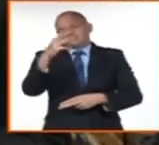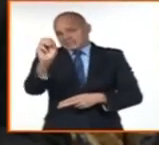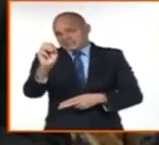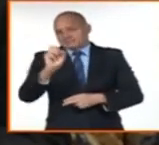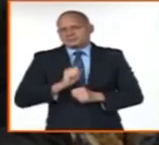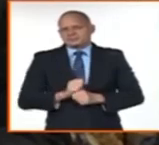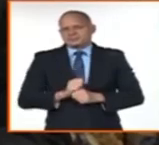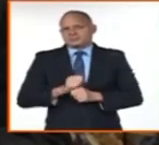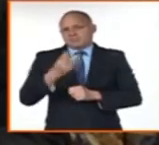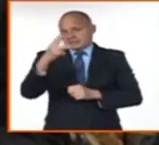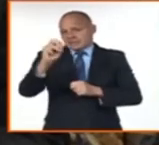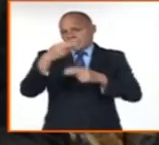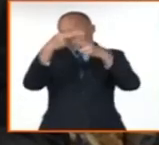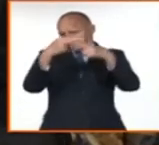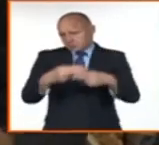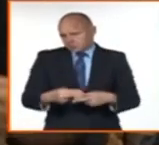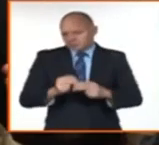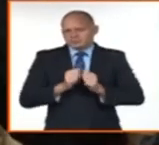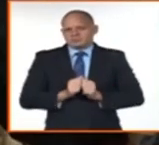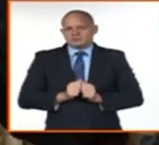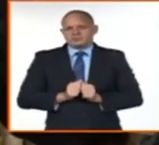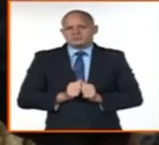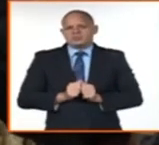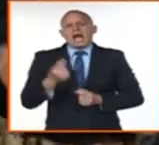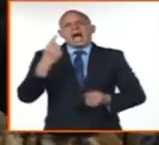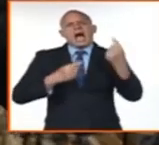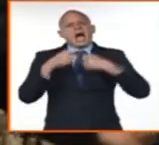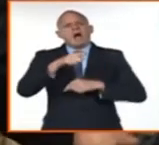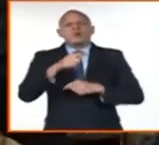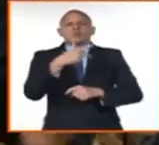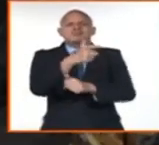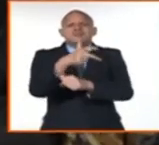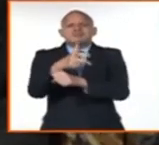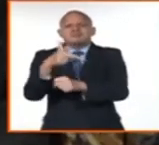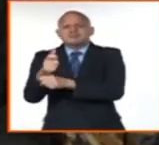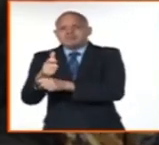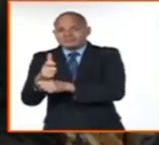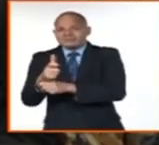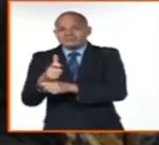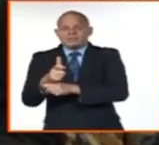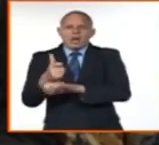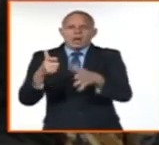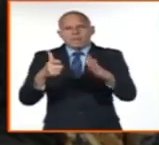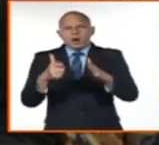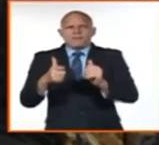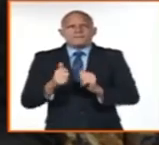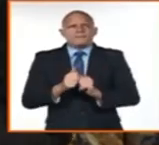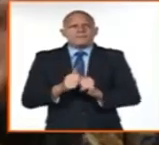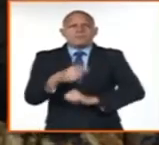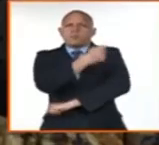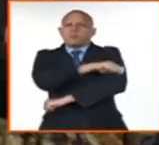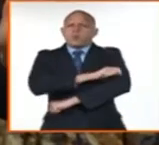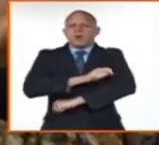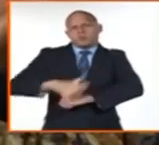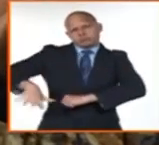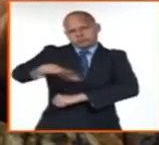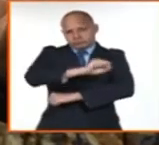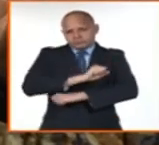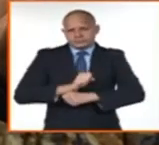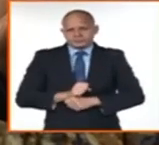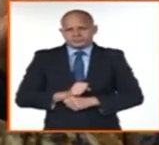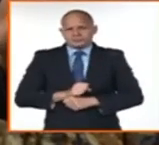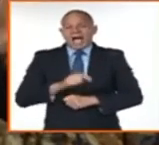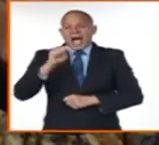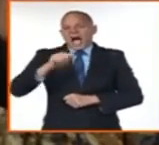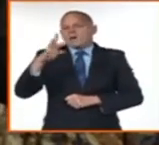en ese listado. Hay mucha desigualdad y el mundo sigue pensando entonces en acrecentar esa desigualdad. Y eso es lo que ha pasado con el conflicto